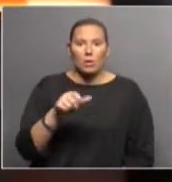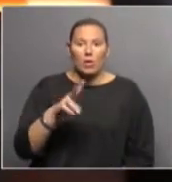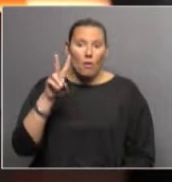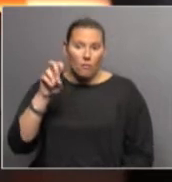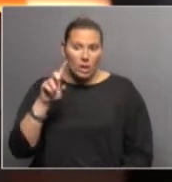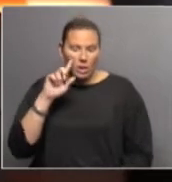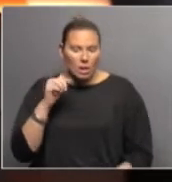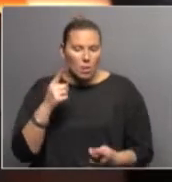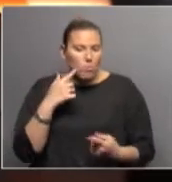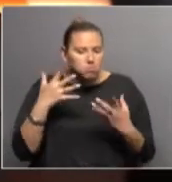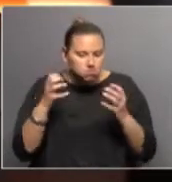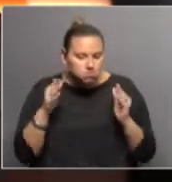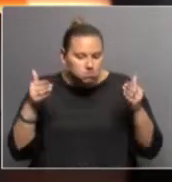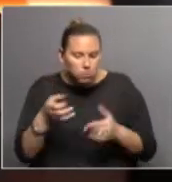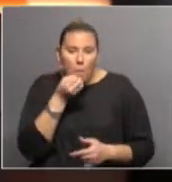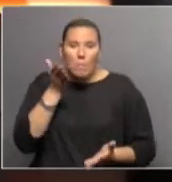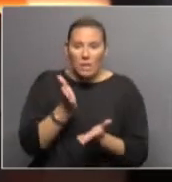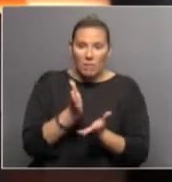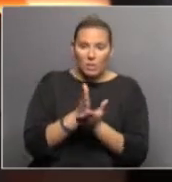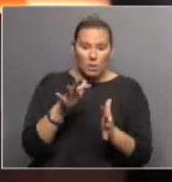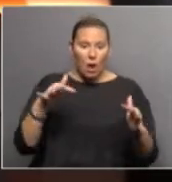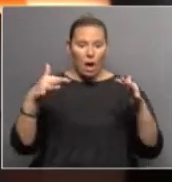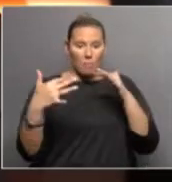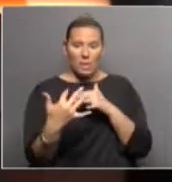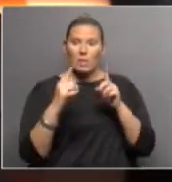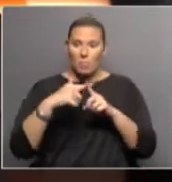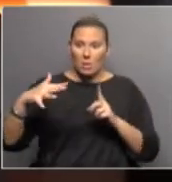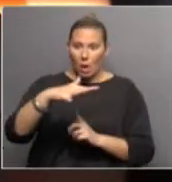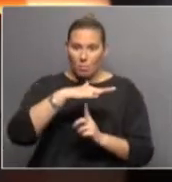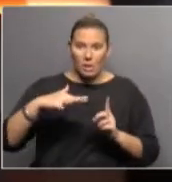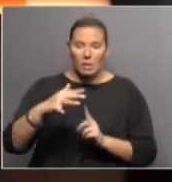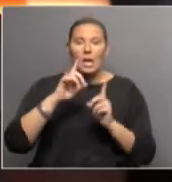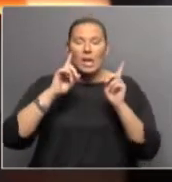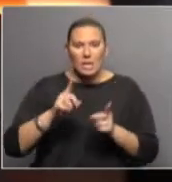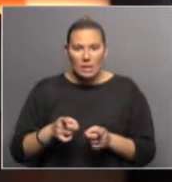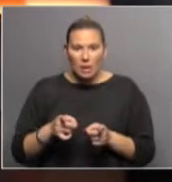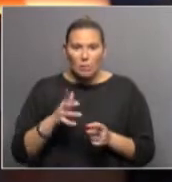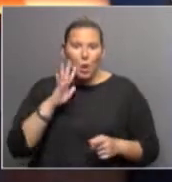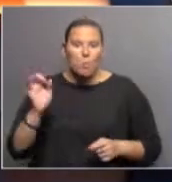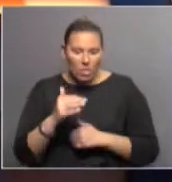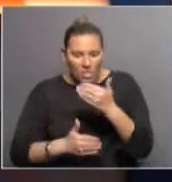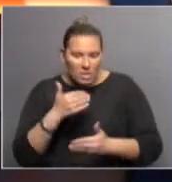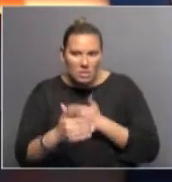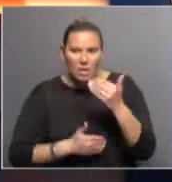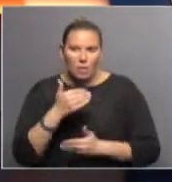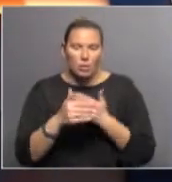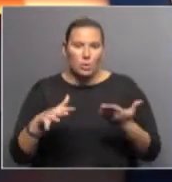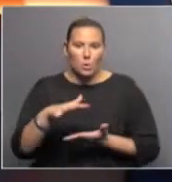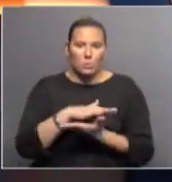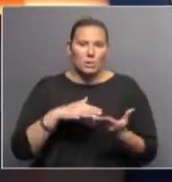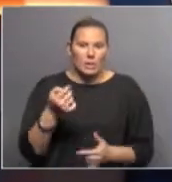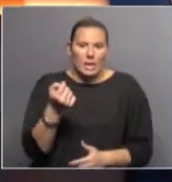imprescindible que no solo produce beneficios ambientales, sino que también trae enormes posibilidades de desarrollo en un sector